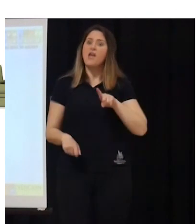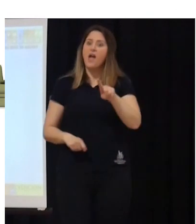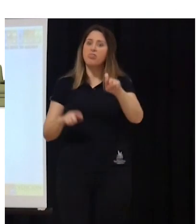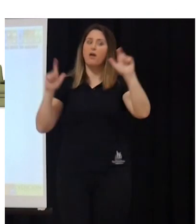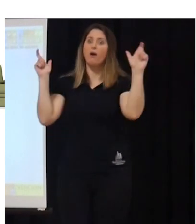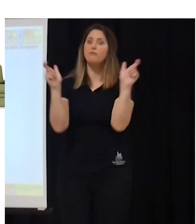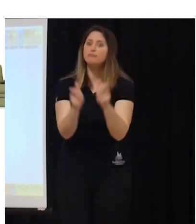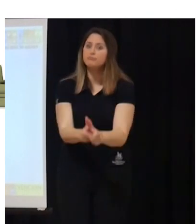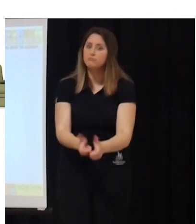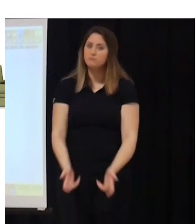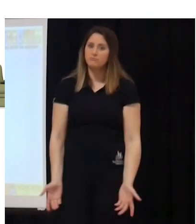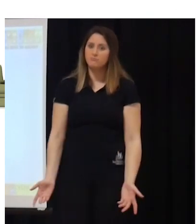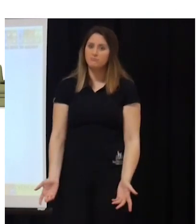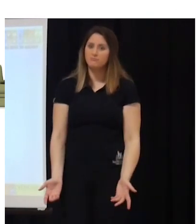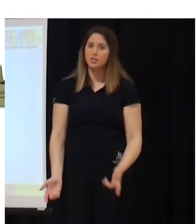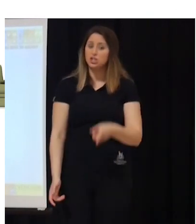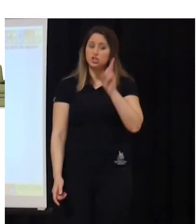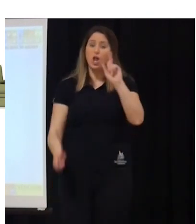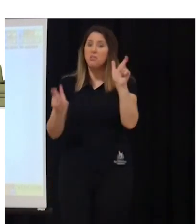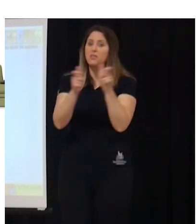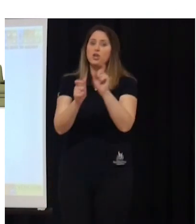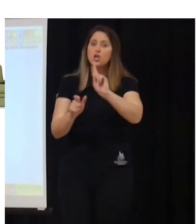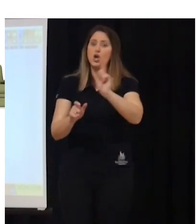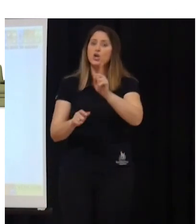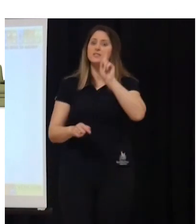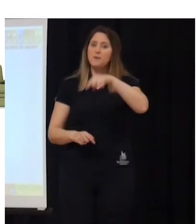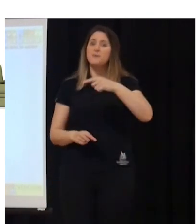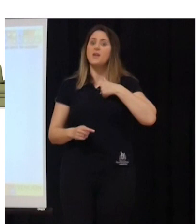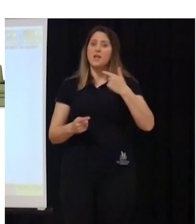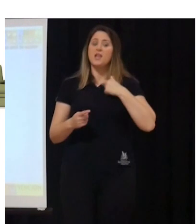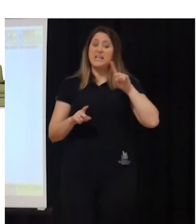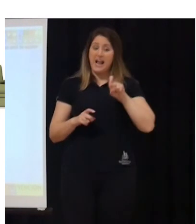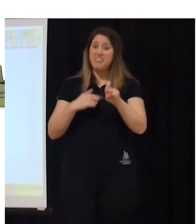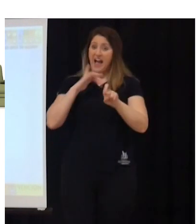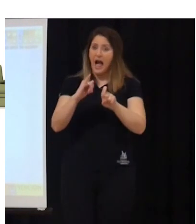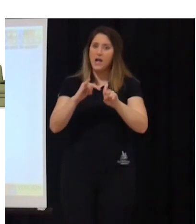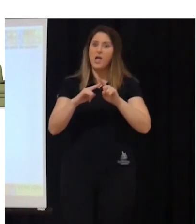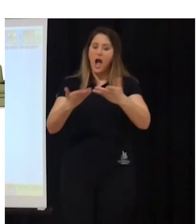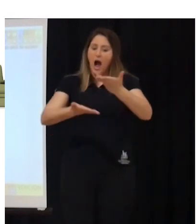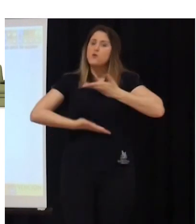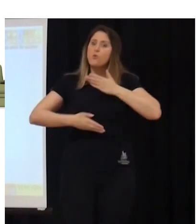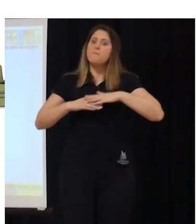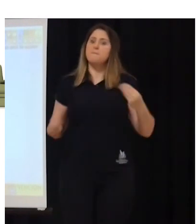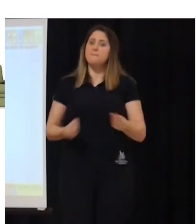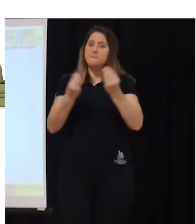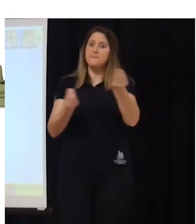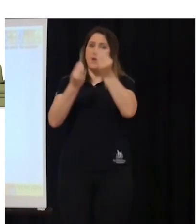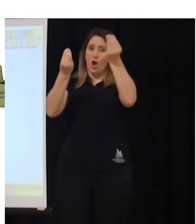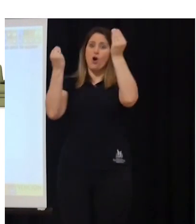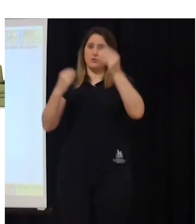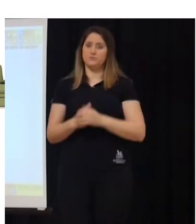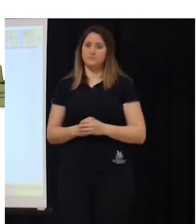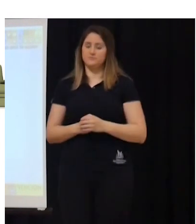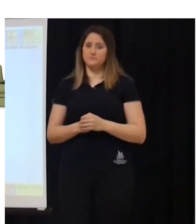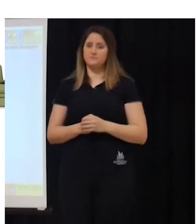cáncer. Y no solamente eso, es que mejora el pronóstico del cáncer. Pacientes que una vez han sido